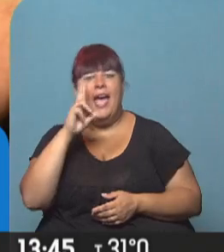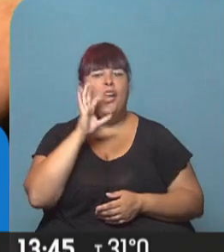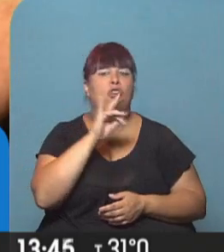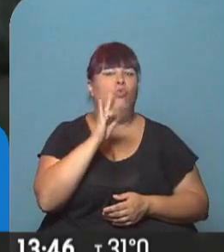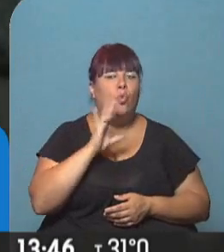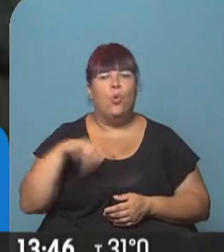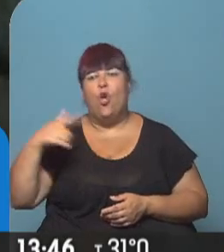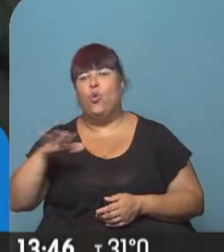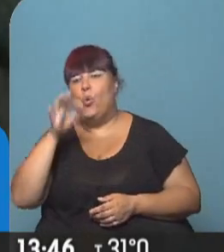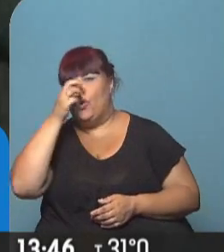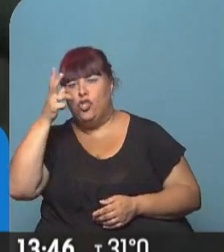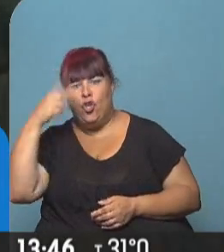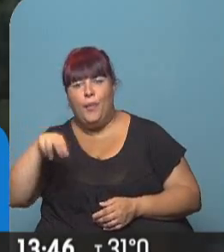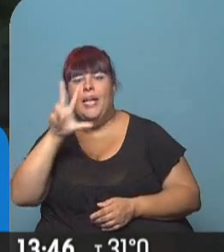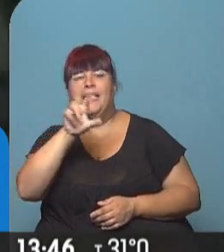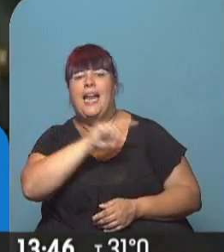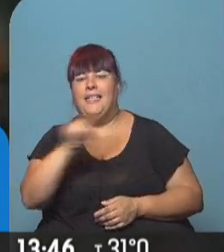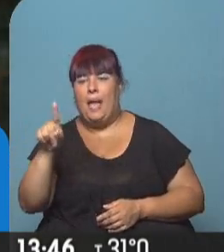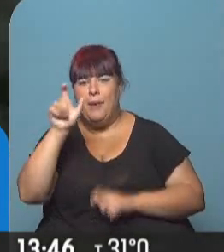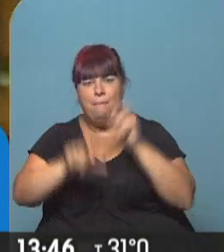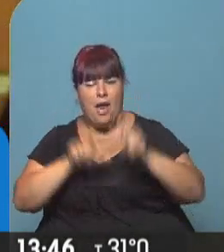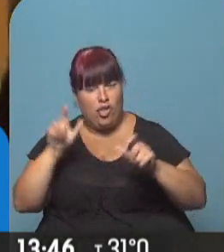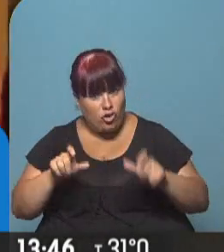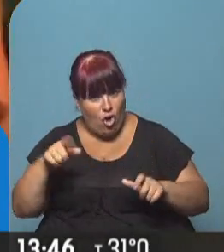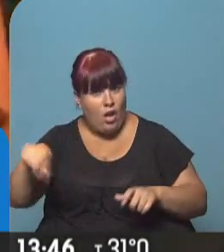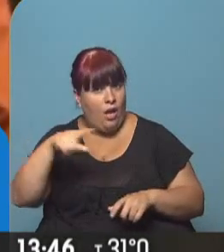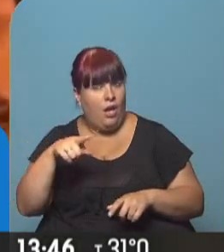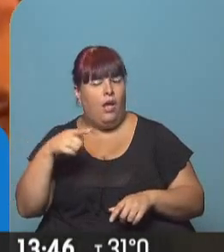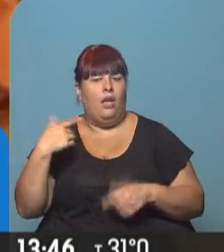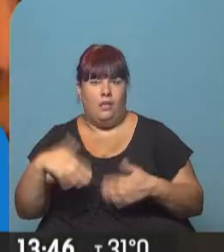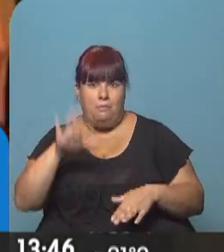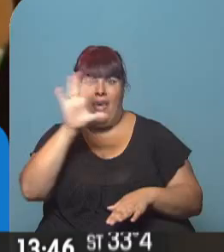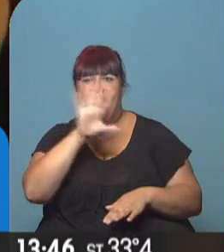y 28 de noviembre, 30.000 habitantes,